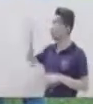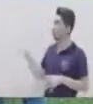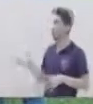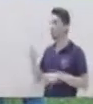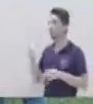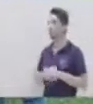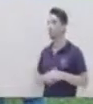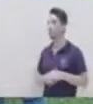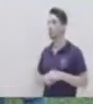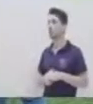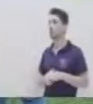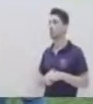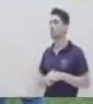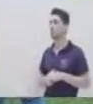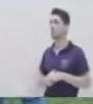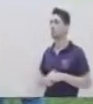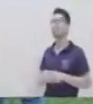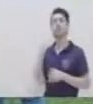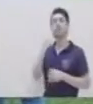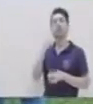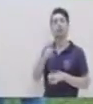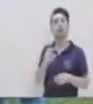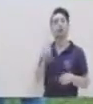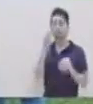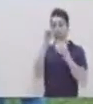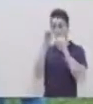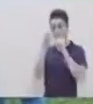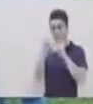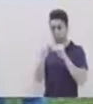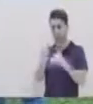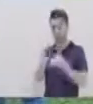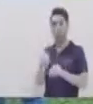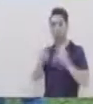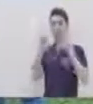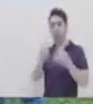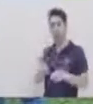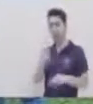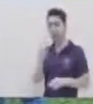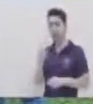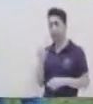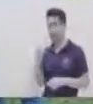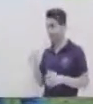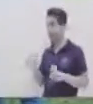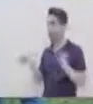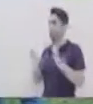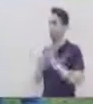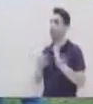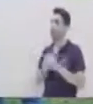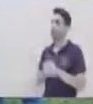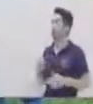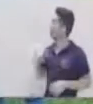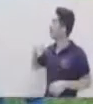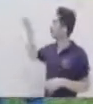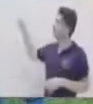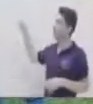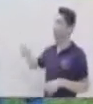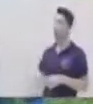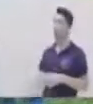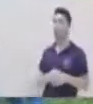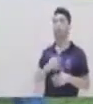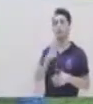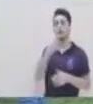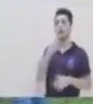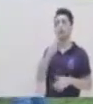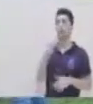Entonces ahora con los verbos que tenemos acá, vamos a conjugarlos con persona y número. Por ejemplo, si yo te digo